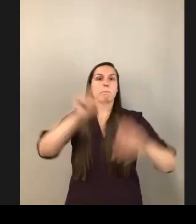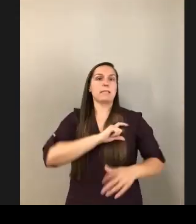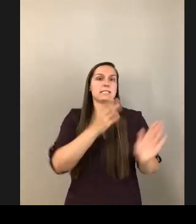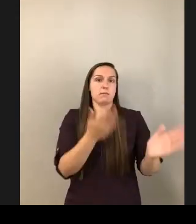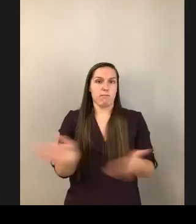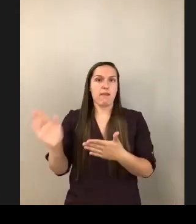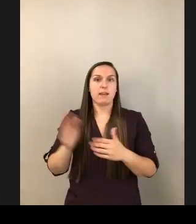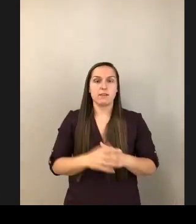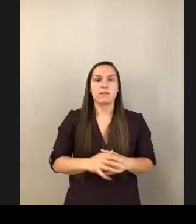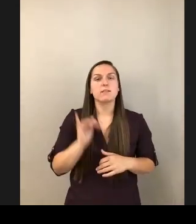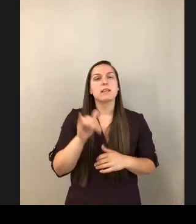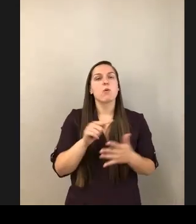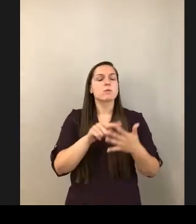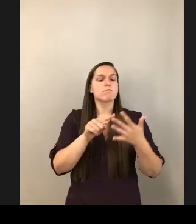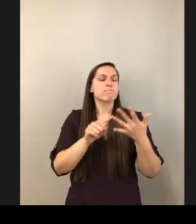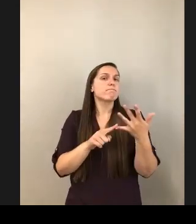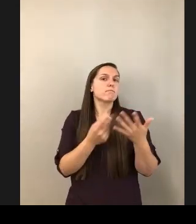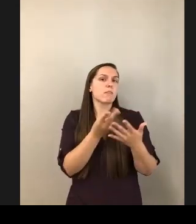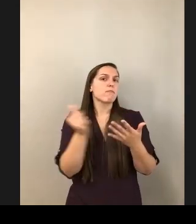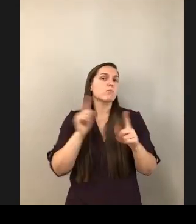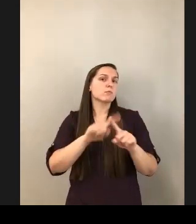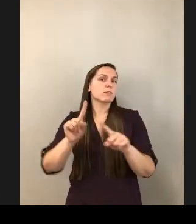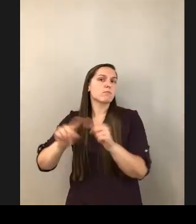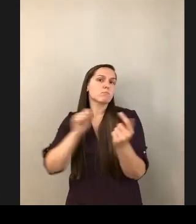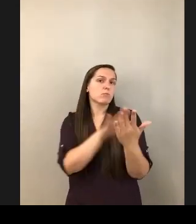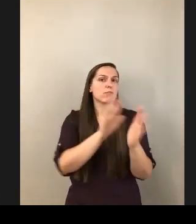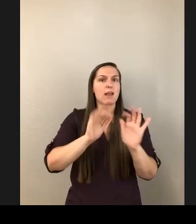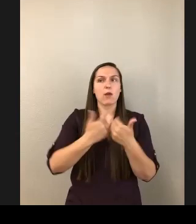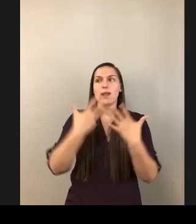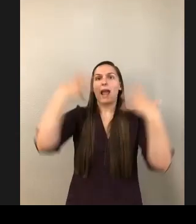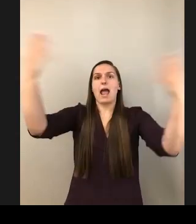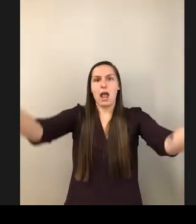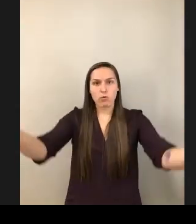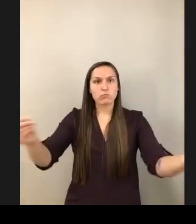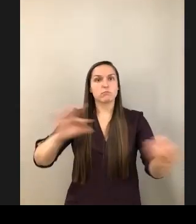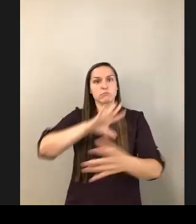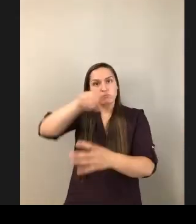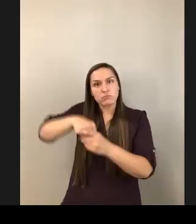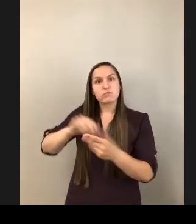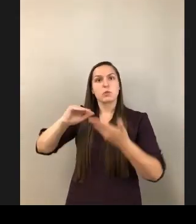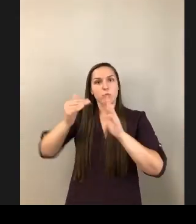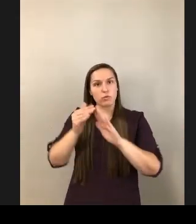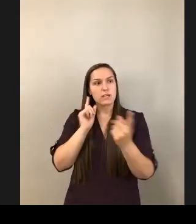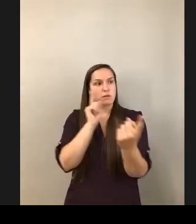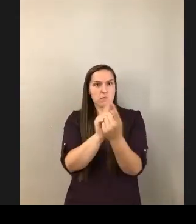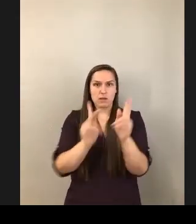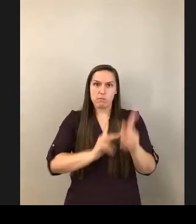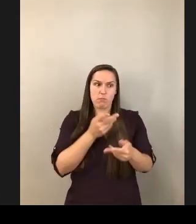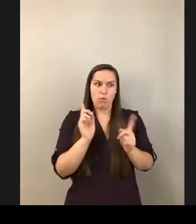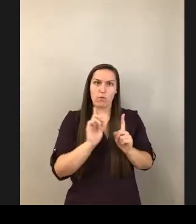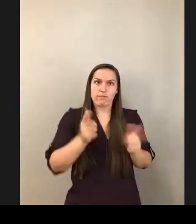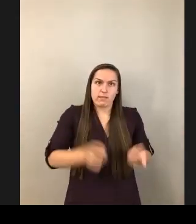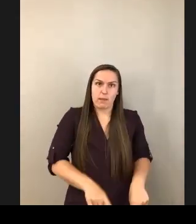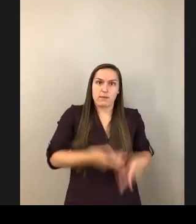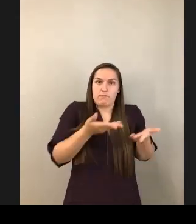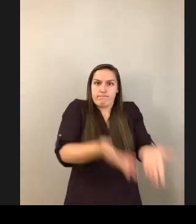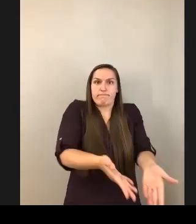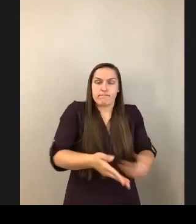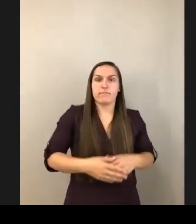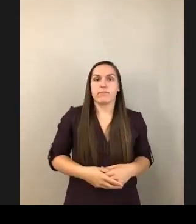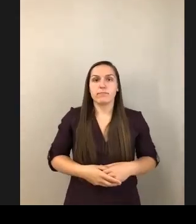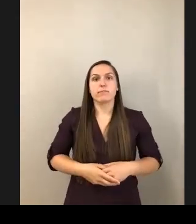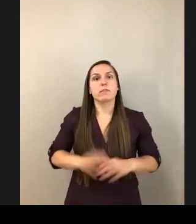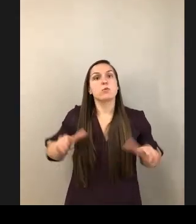plan de la policía. Son maneras obvias que se me ocurren de salir a la comunidad,